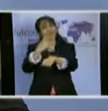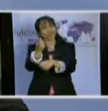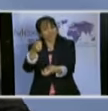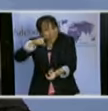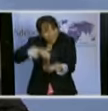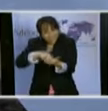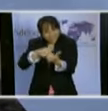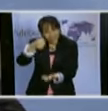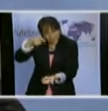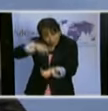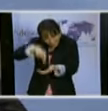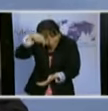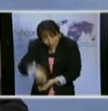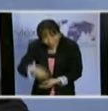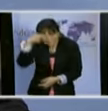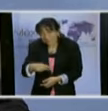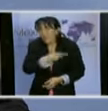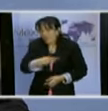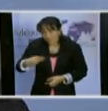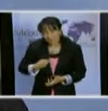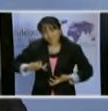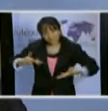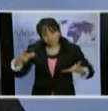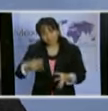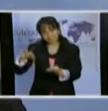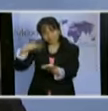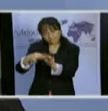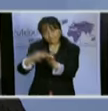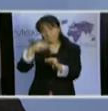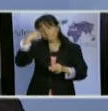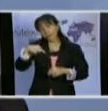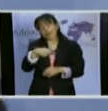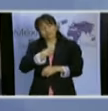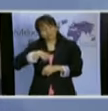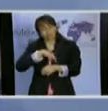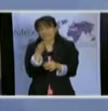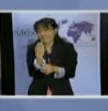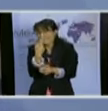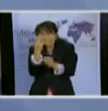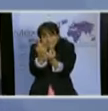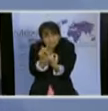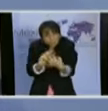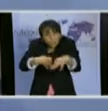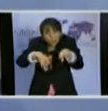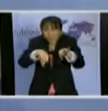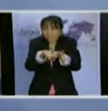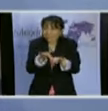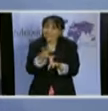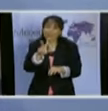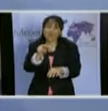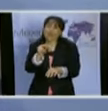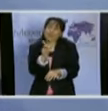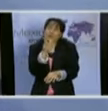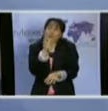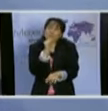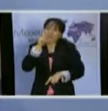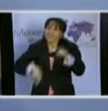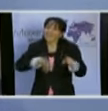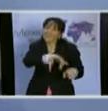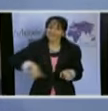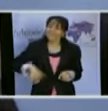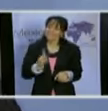se ha mencionado, pero para nosotros es fundamental y es condición sine qua non, no solo para una nueva agenda de desarrollo, sino para hacer